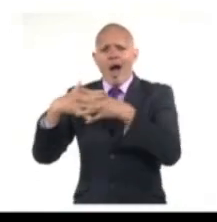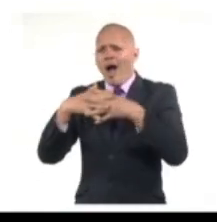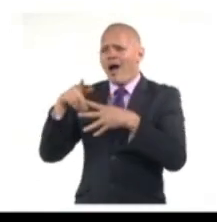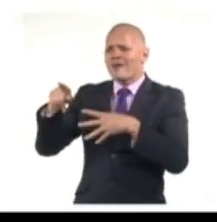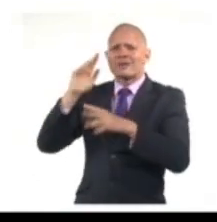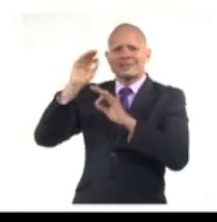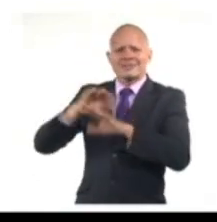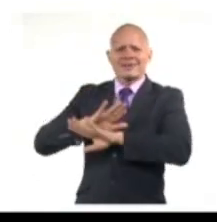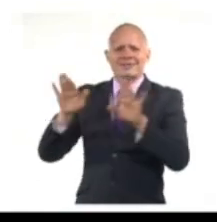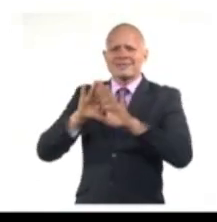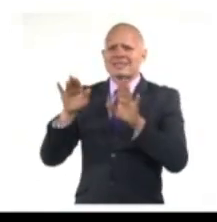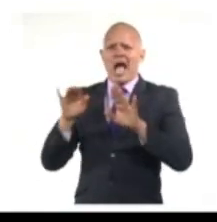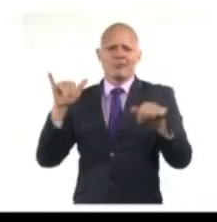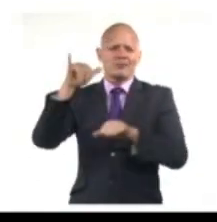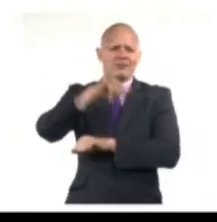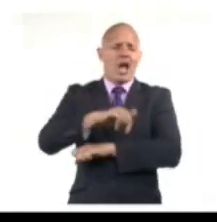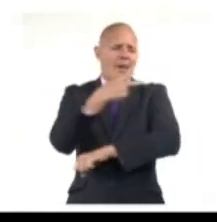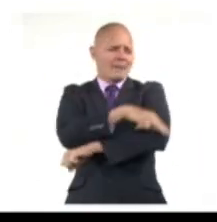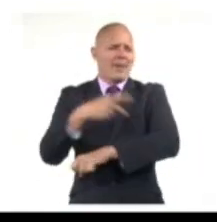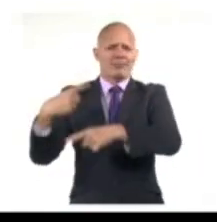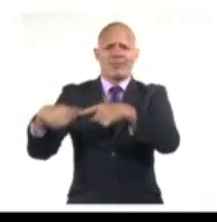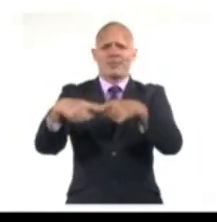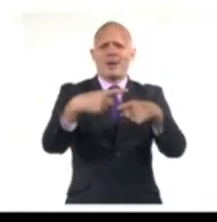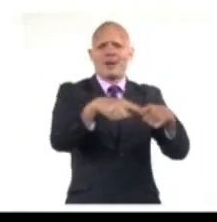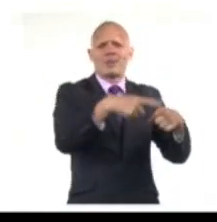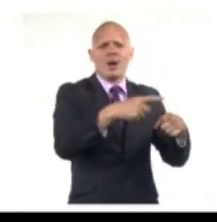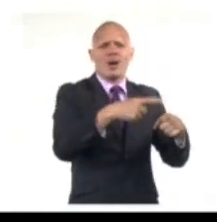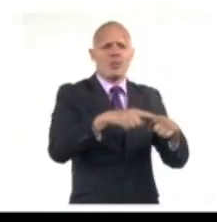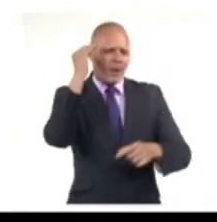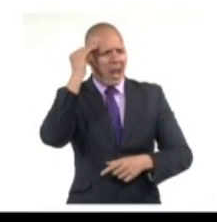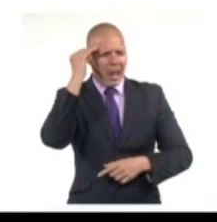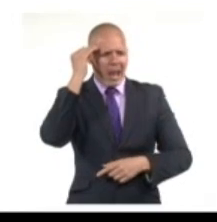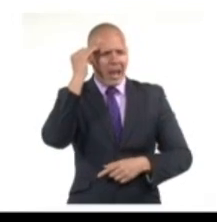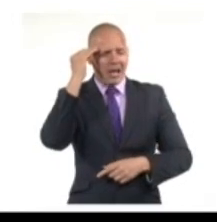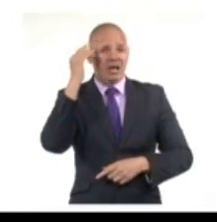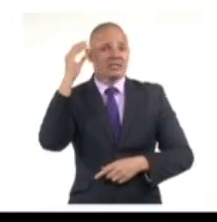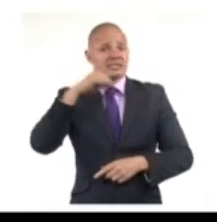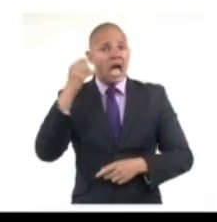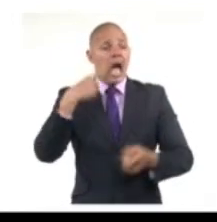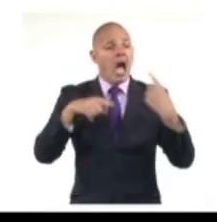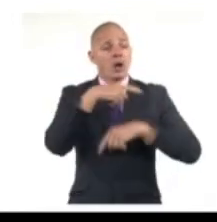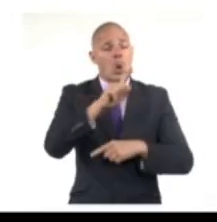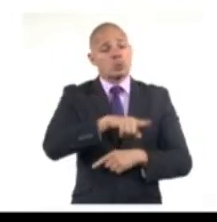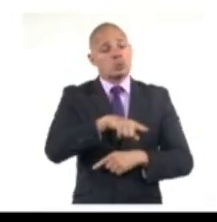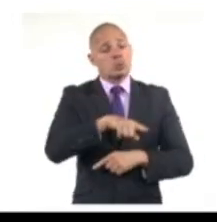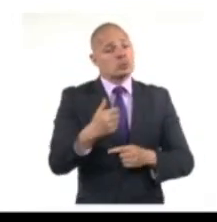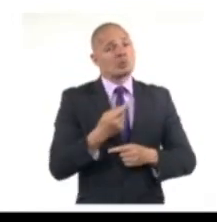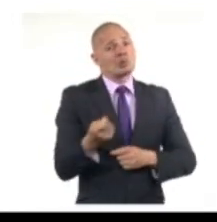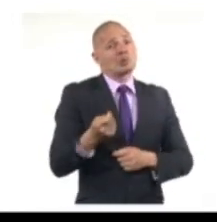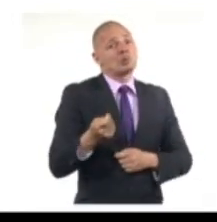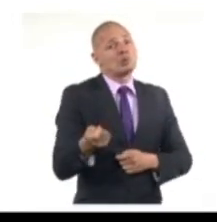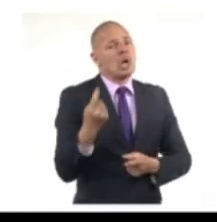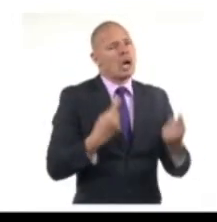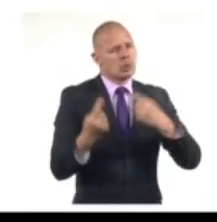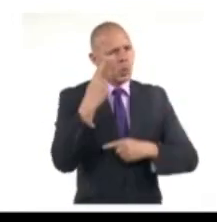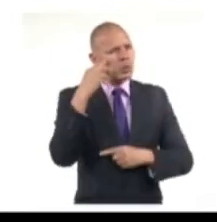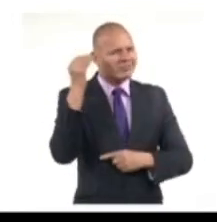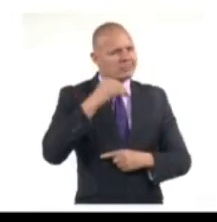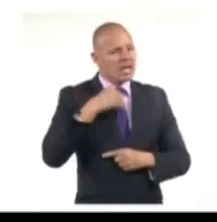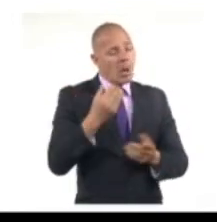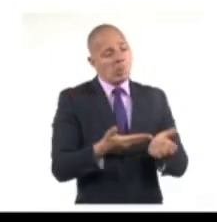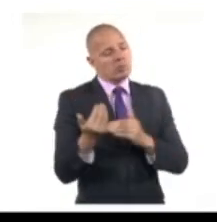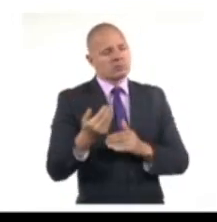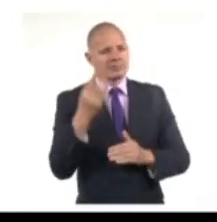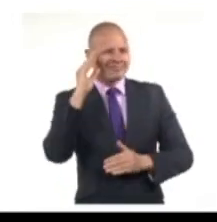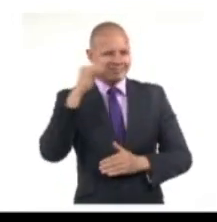gobiernos de la región para contener la intención de muchos de ausentarse del evento si no se invitara a todos. Estas